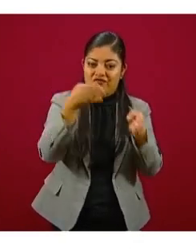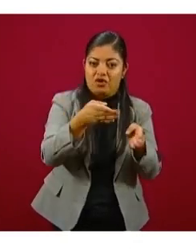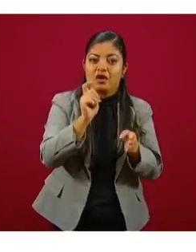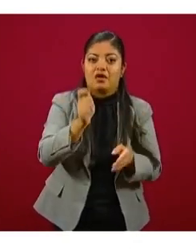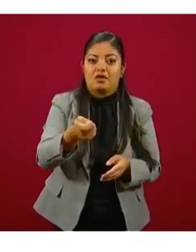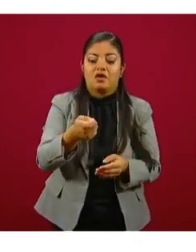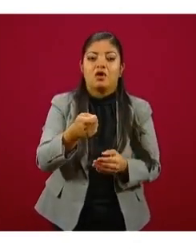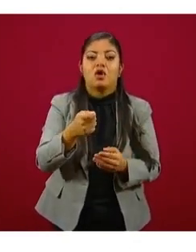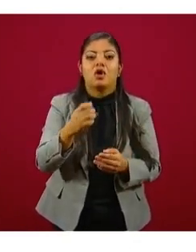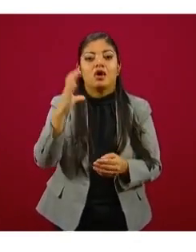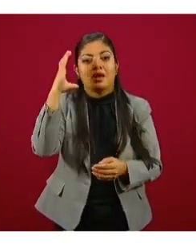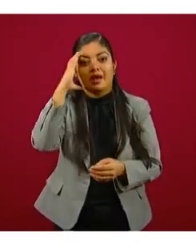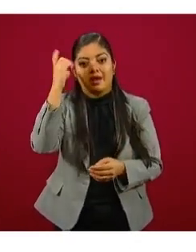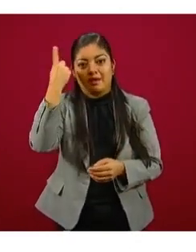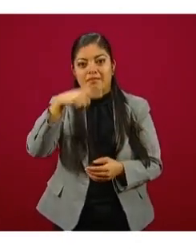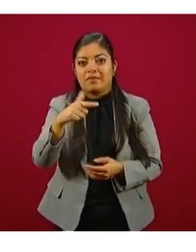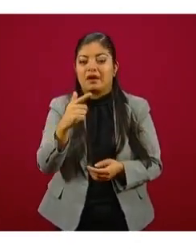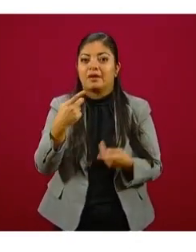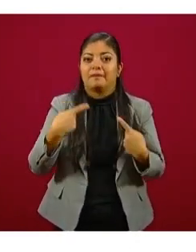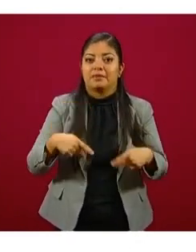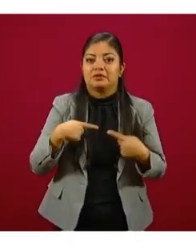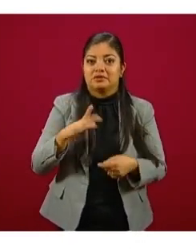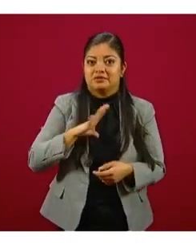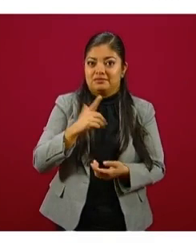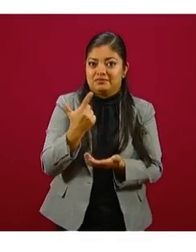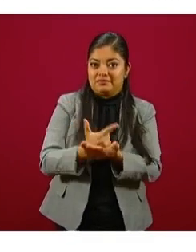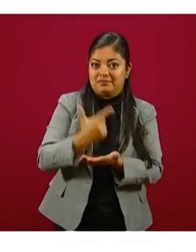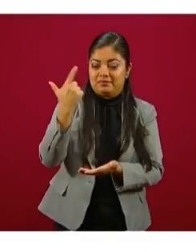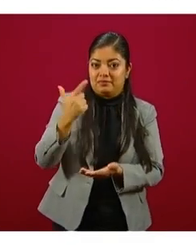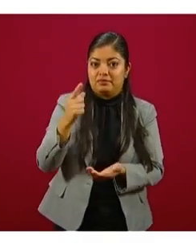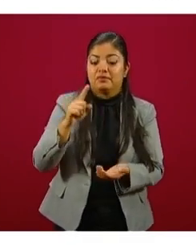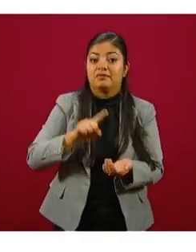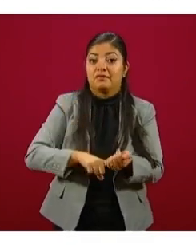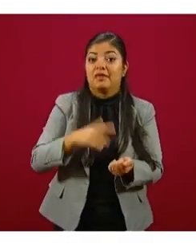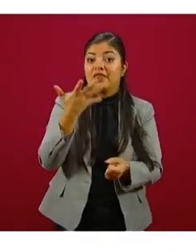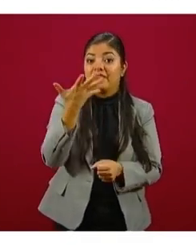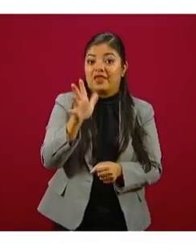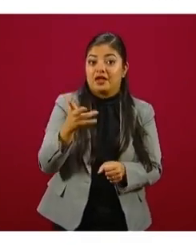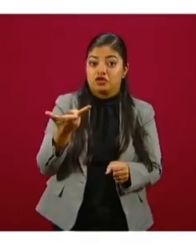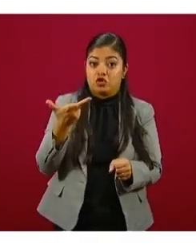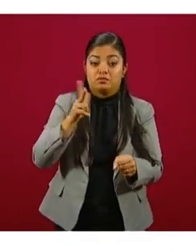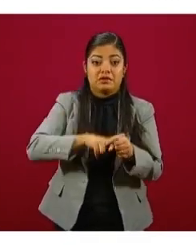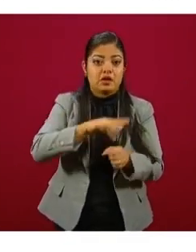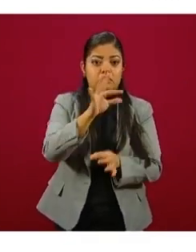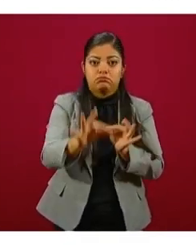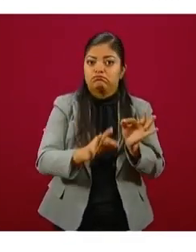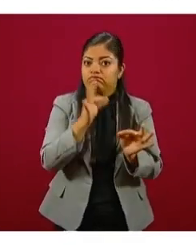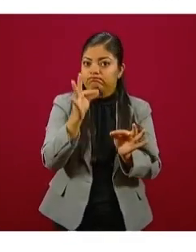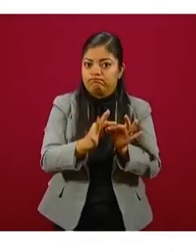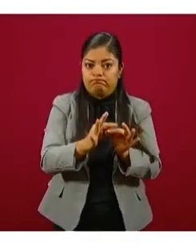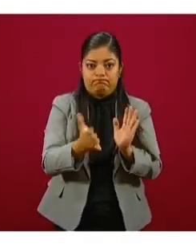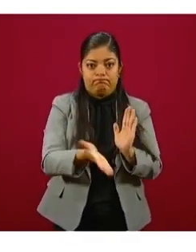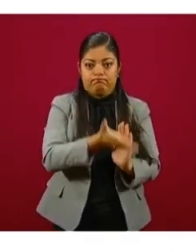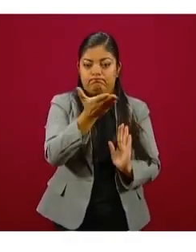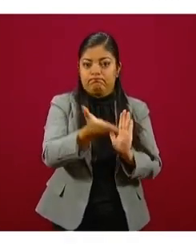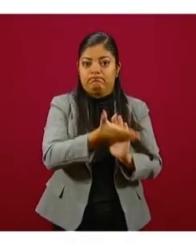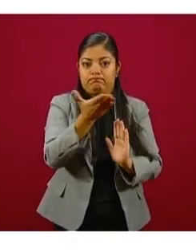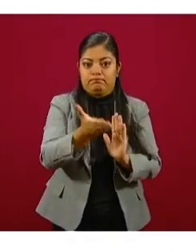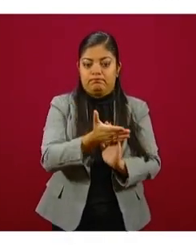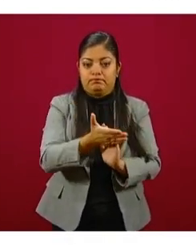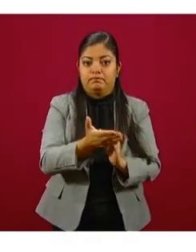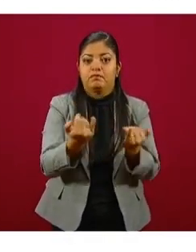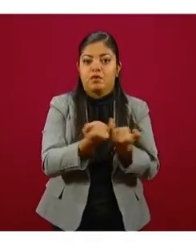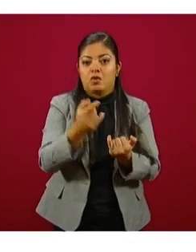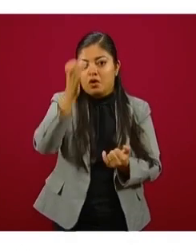como ustedes pueden ver en el ejemplo de abajo, 10 hospitales concluidos en estos meses, como están aquí